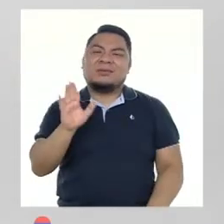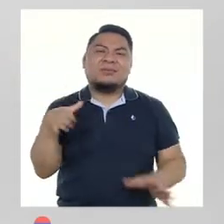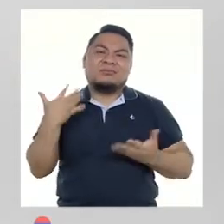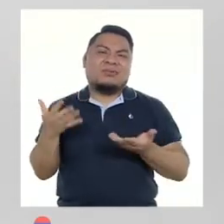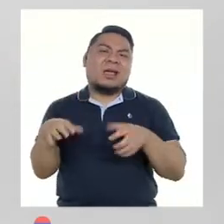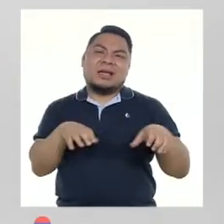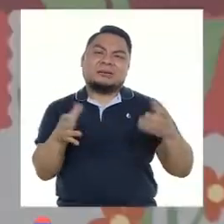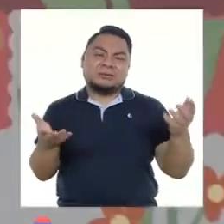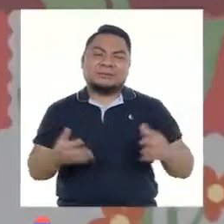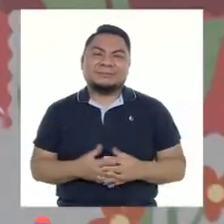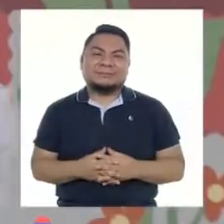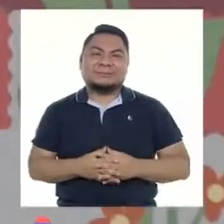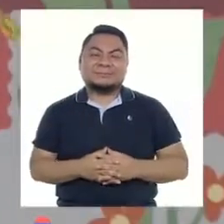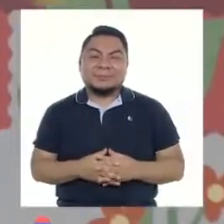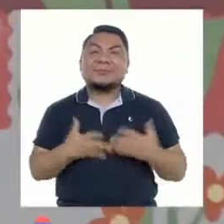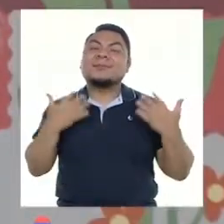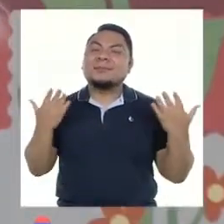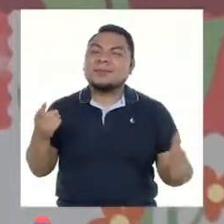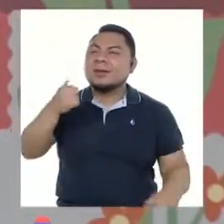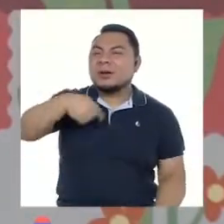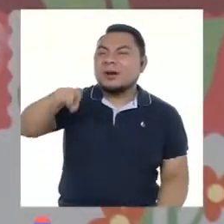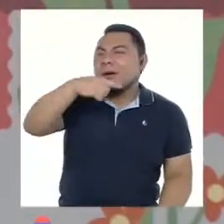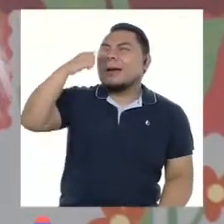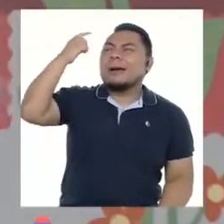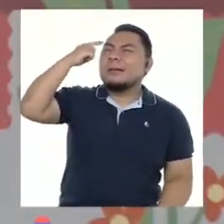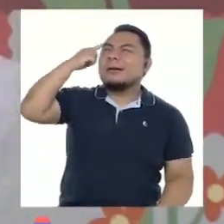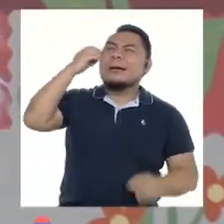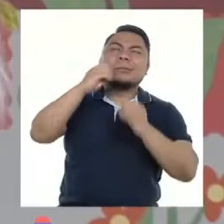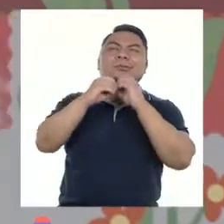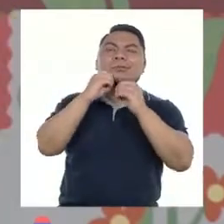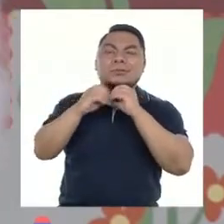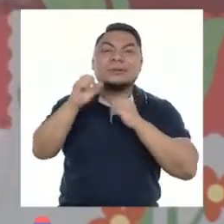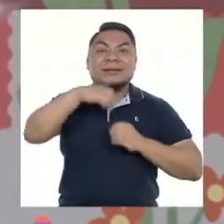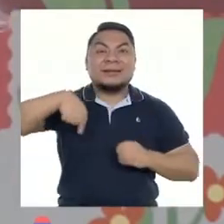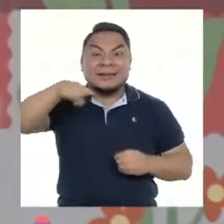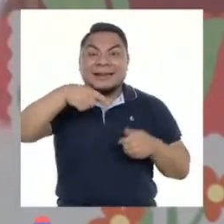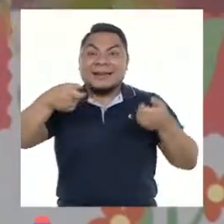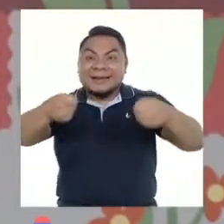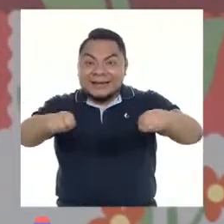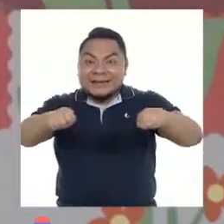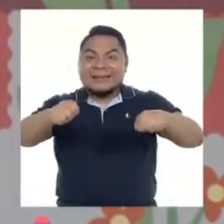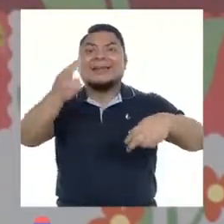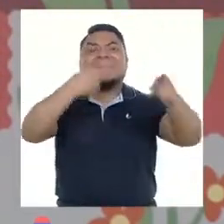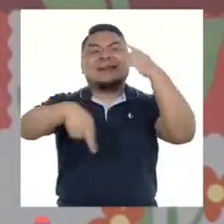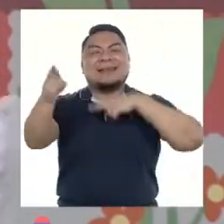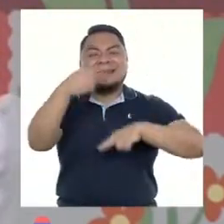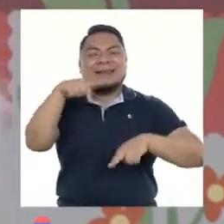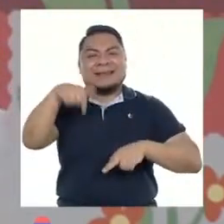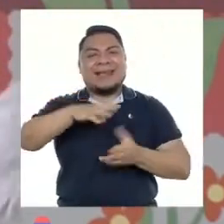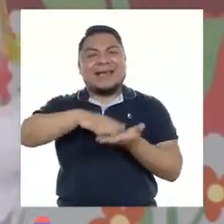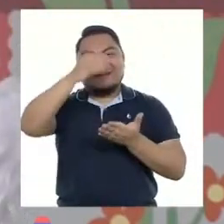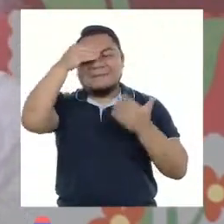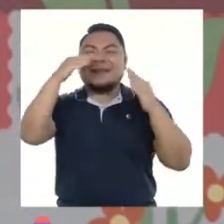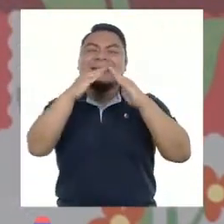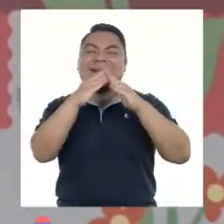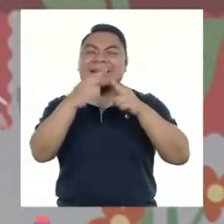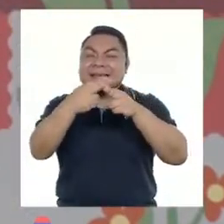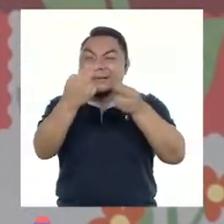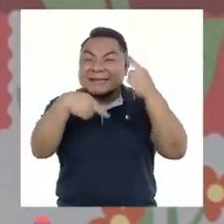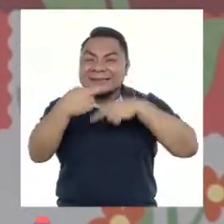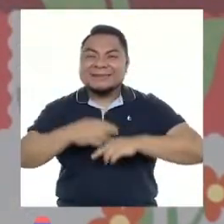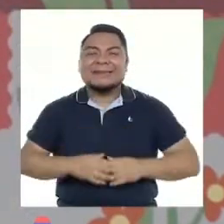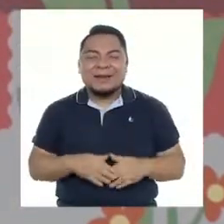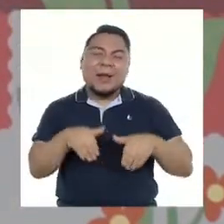podrá hacer. Mientras vamos pensando soluciones, nos vamos a un corte y ya regresamos aquí en Aprendo en